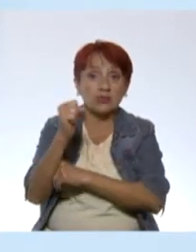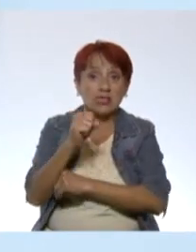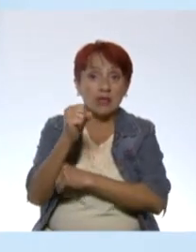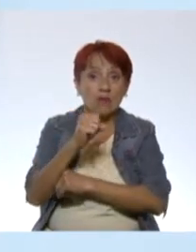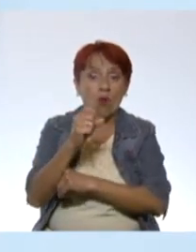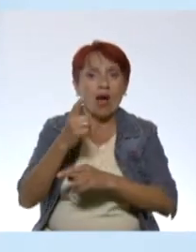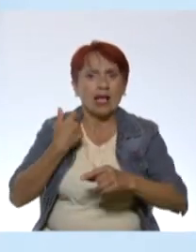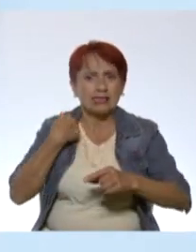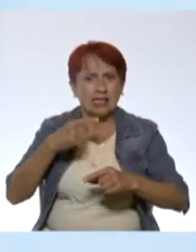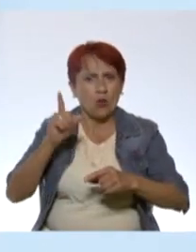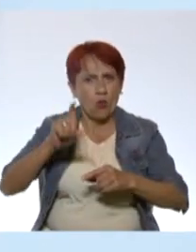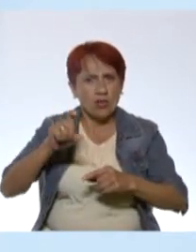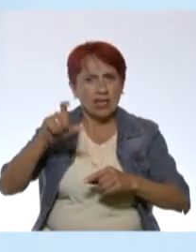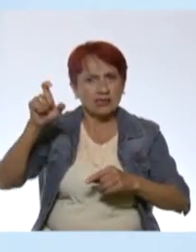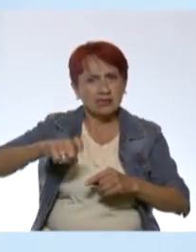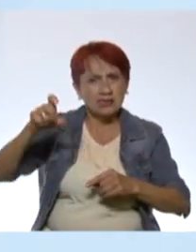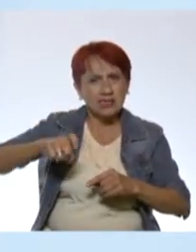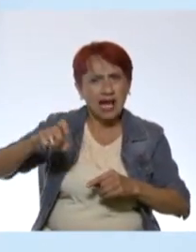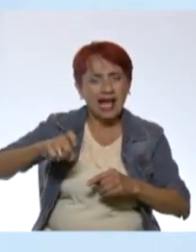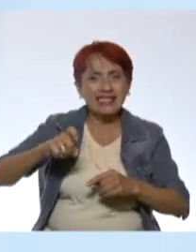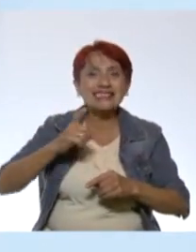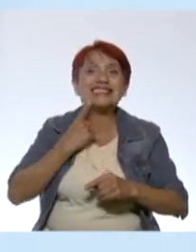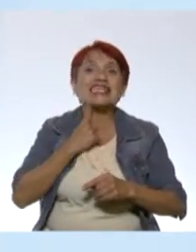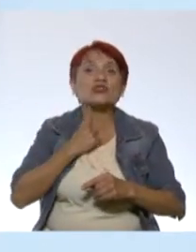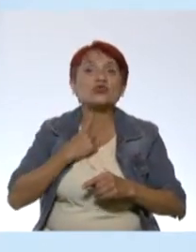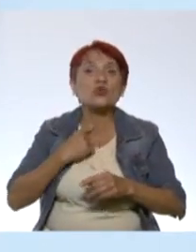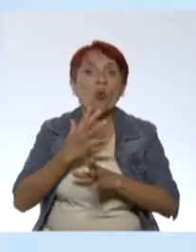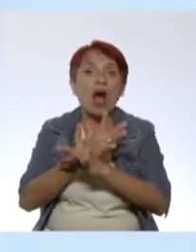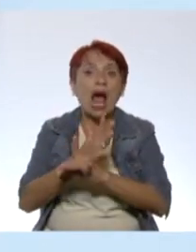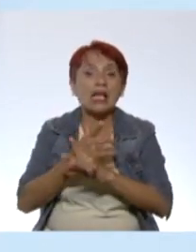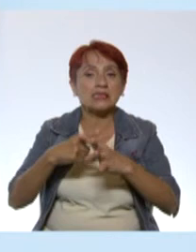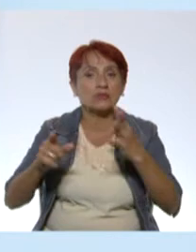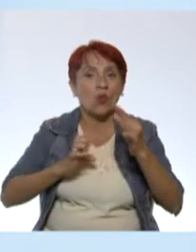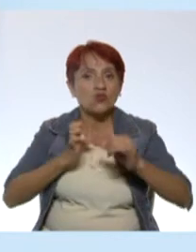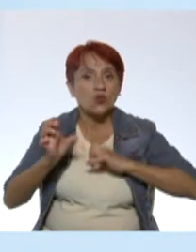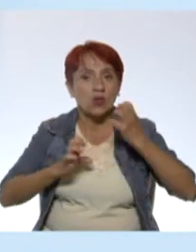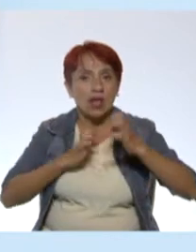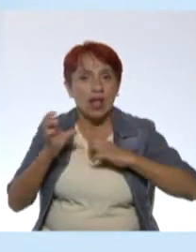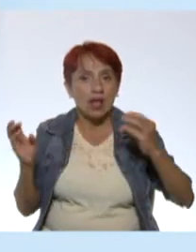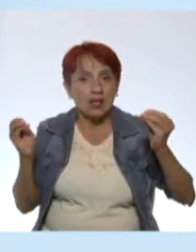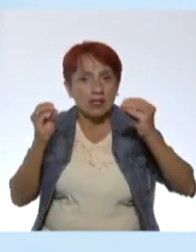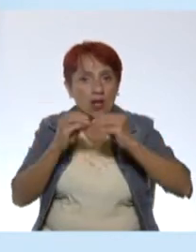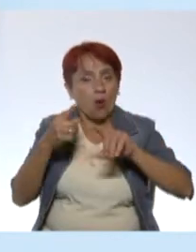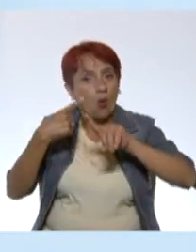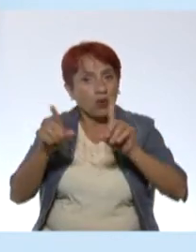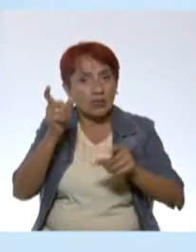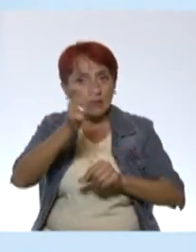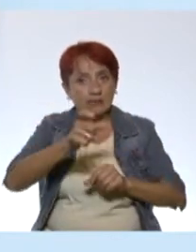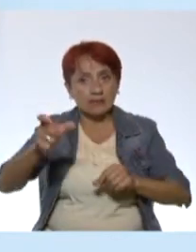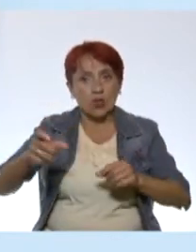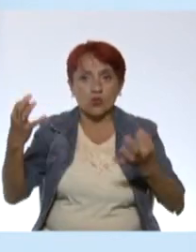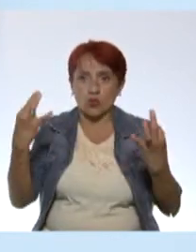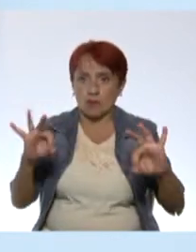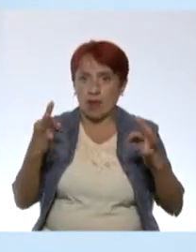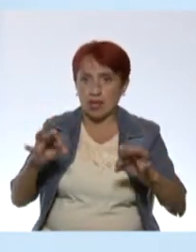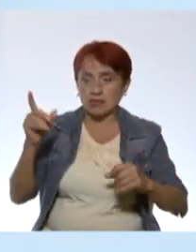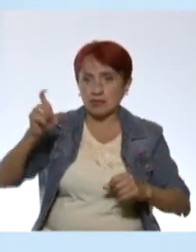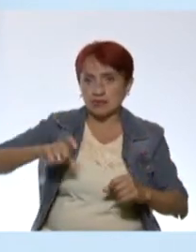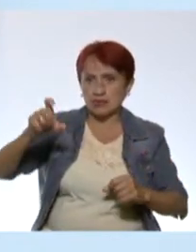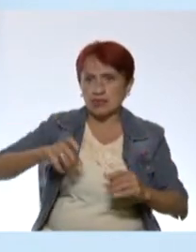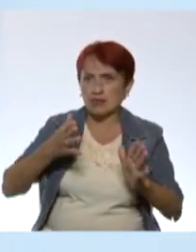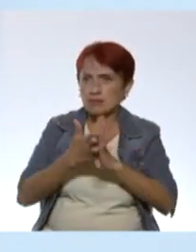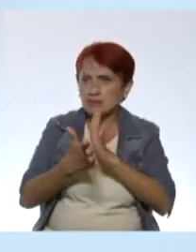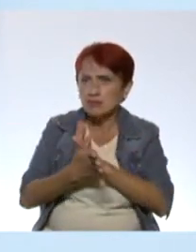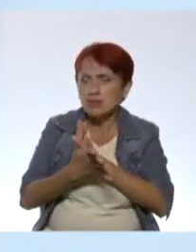autismo, al tener necesidades sexuales y emocionales similares a las del resto de la población,